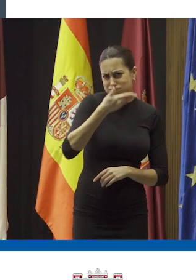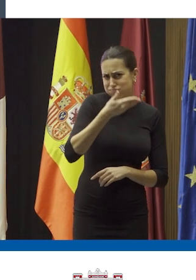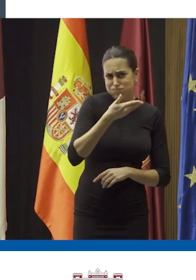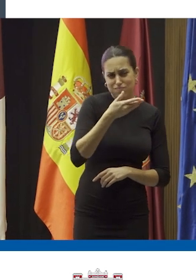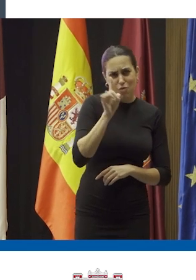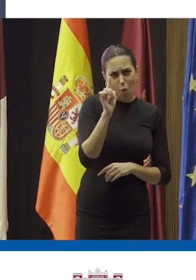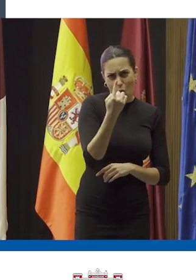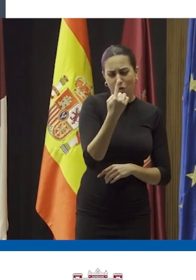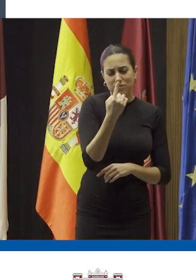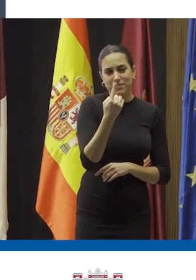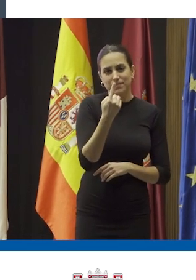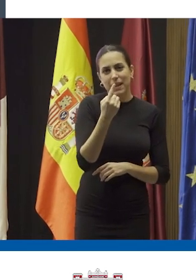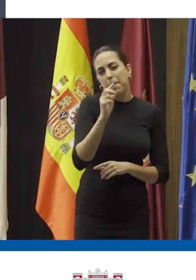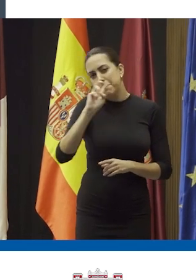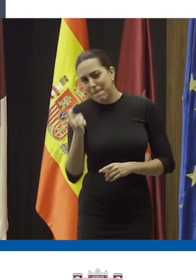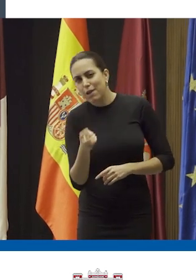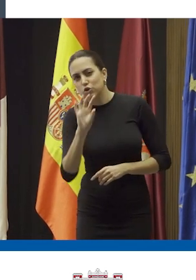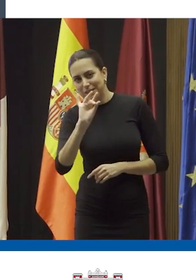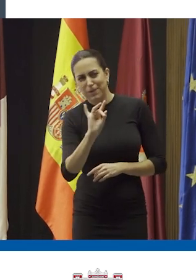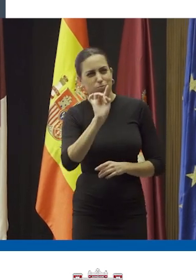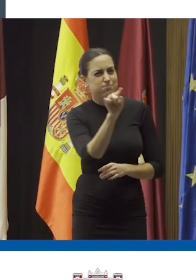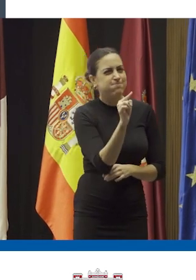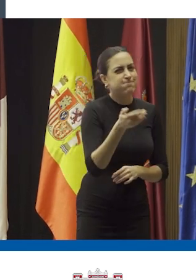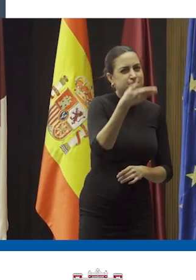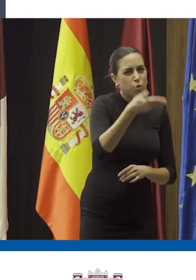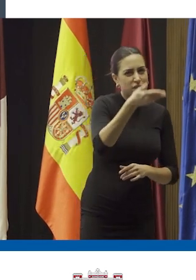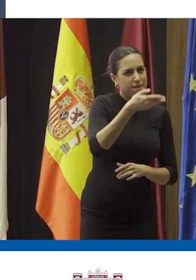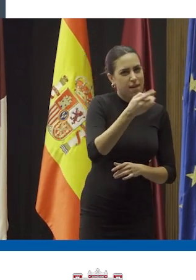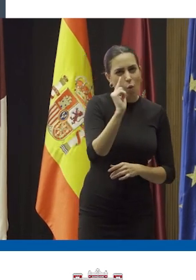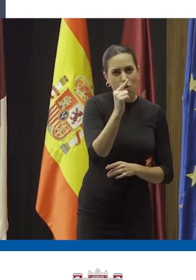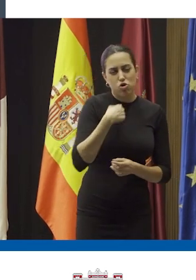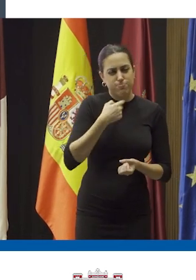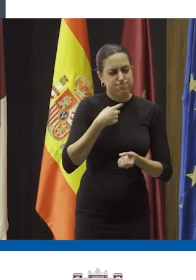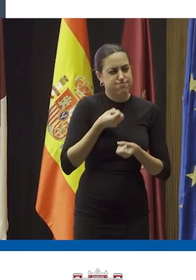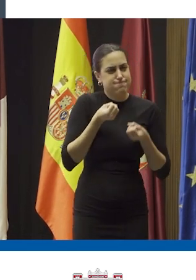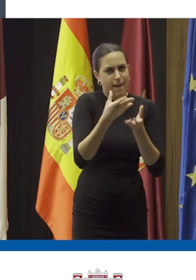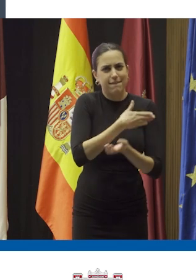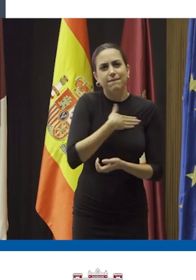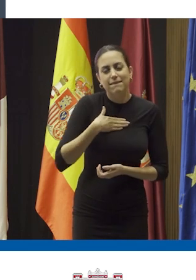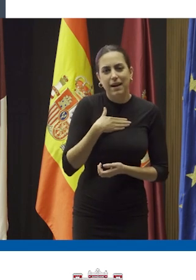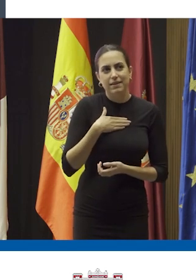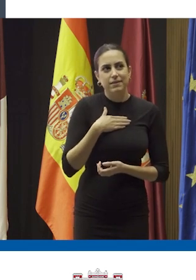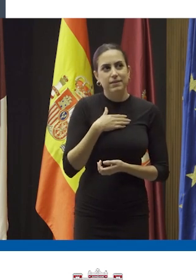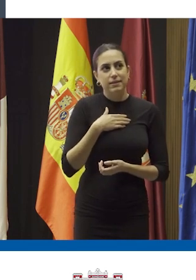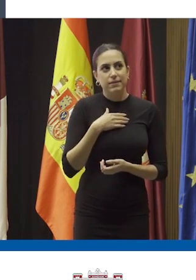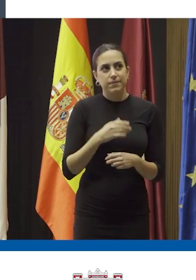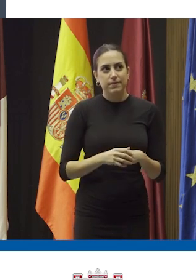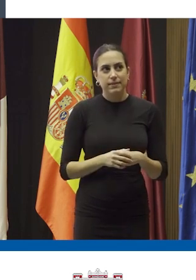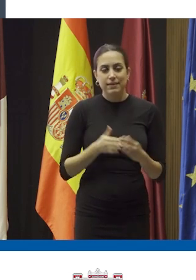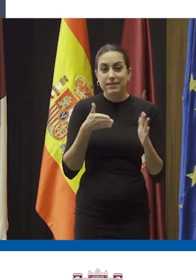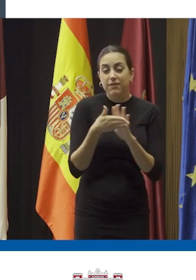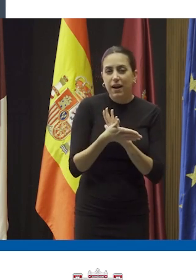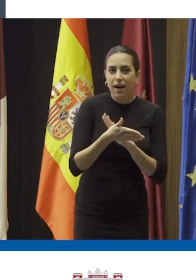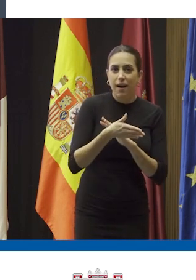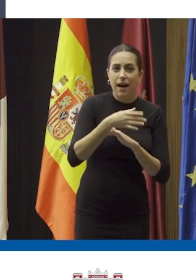seguramente, pero quizá el más trascendental fue este que les voy a contar. Y fue lo siguiente, la posibilidad de transformar una